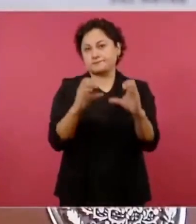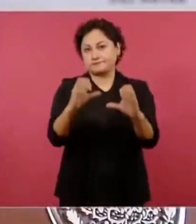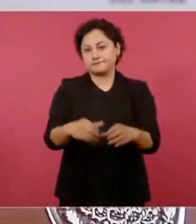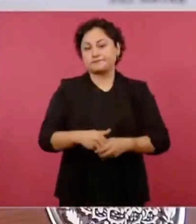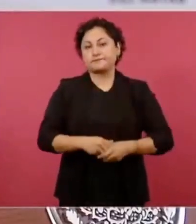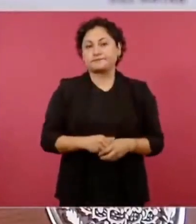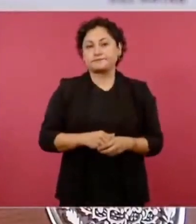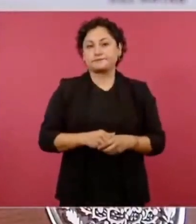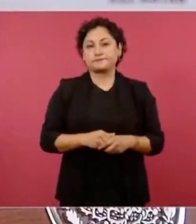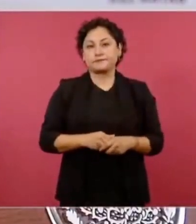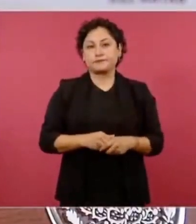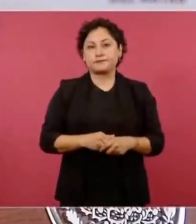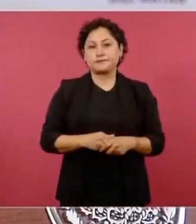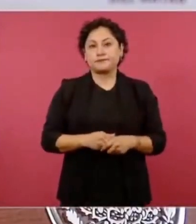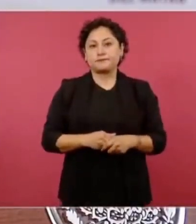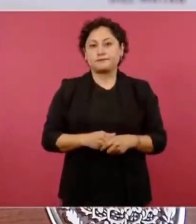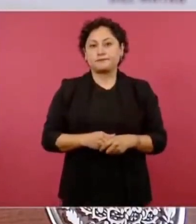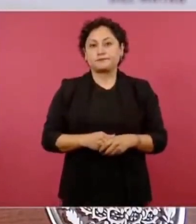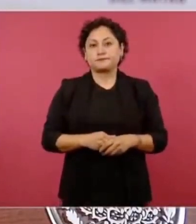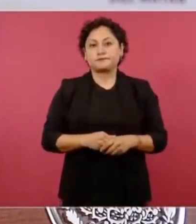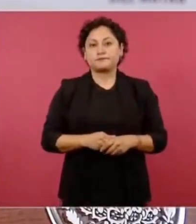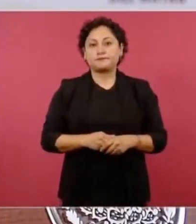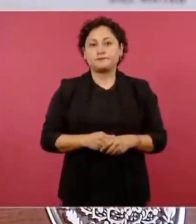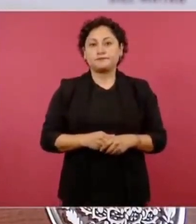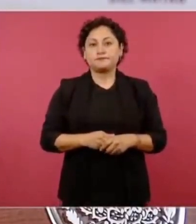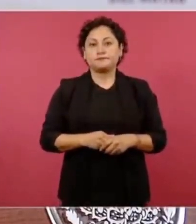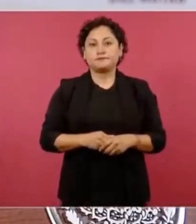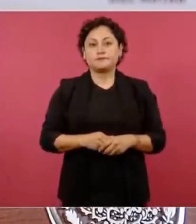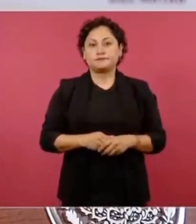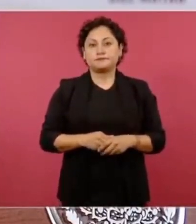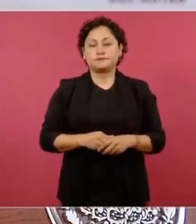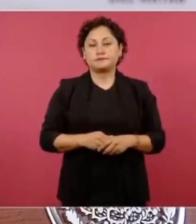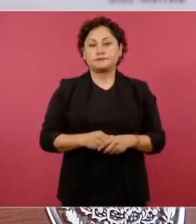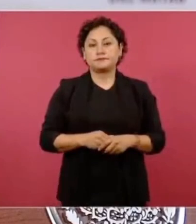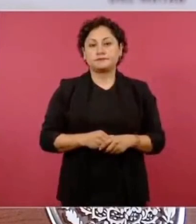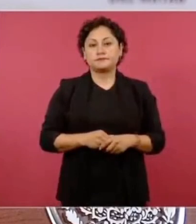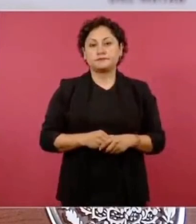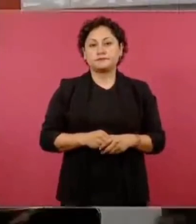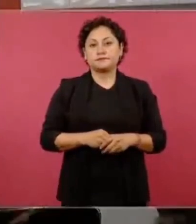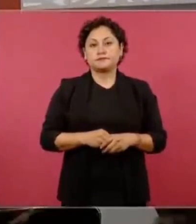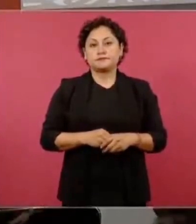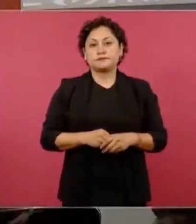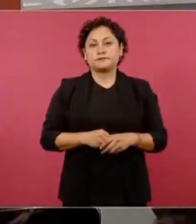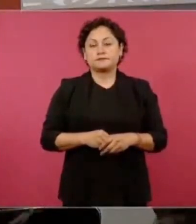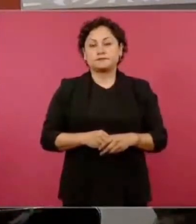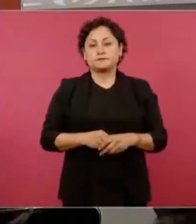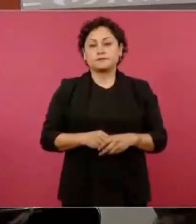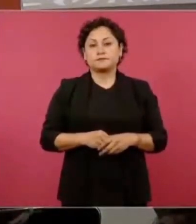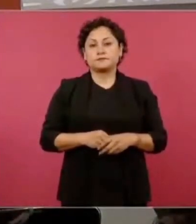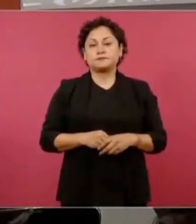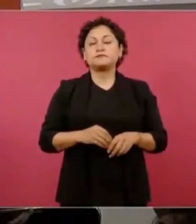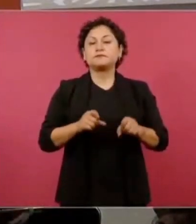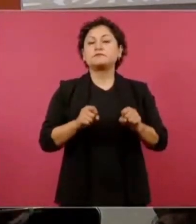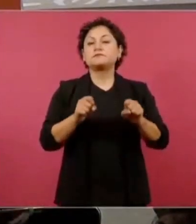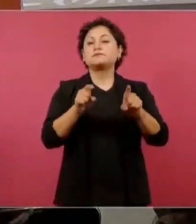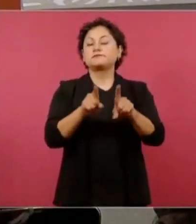Lo que hablamos también de tener en cada municipio